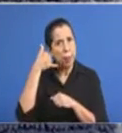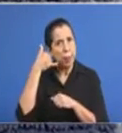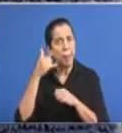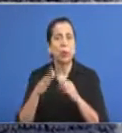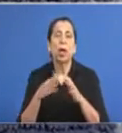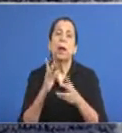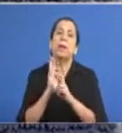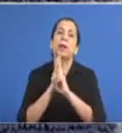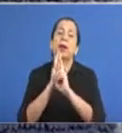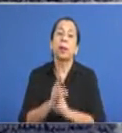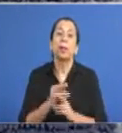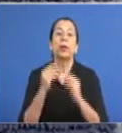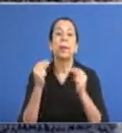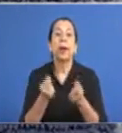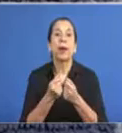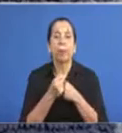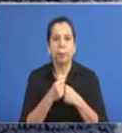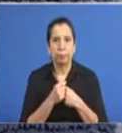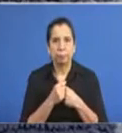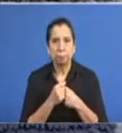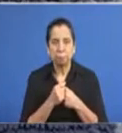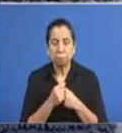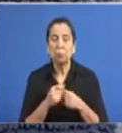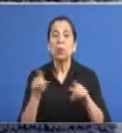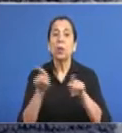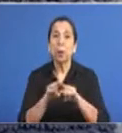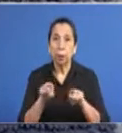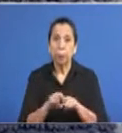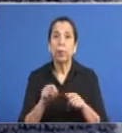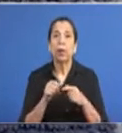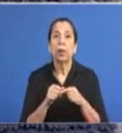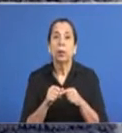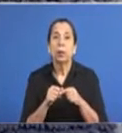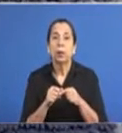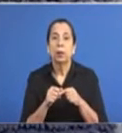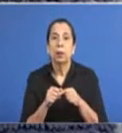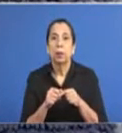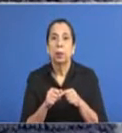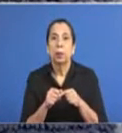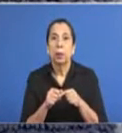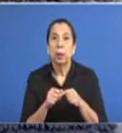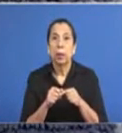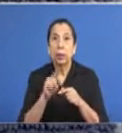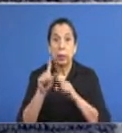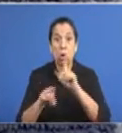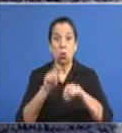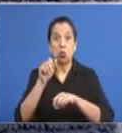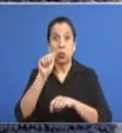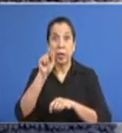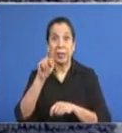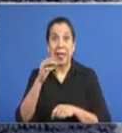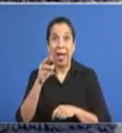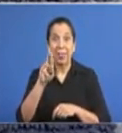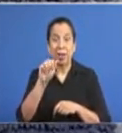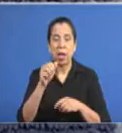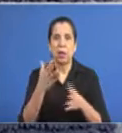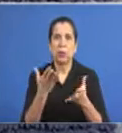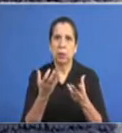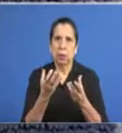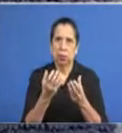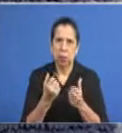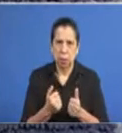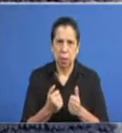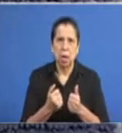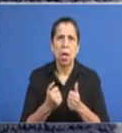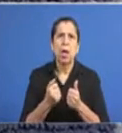respuesta más rápida a nuestros clientes. Por supuesto que si le consultas a Andrea, si quieres acogerte a el